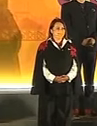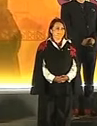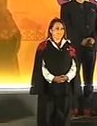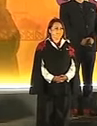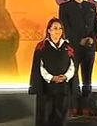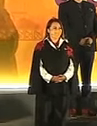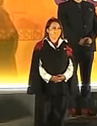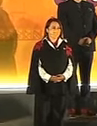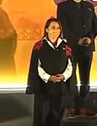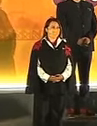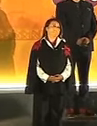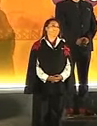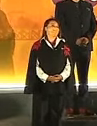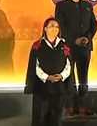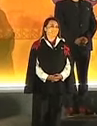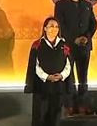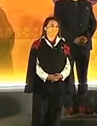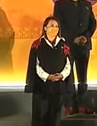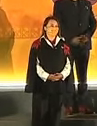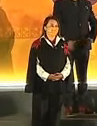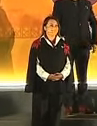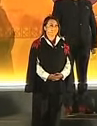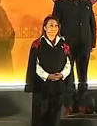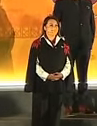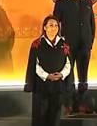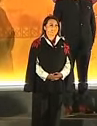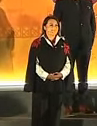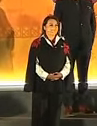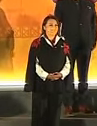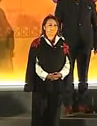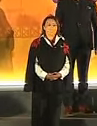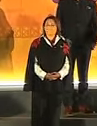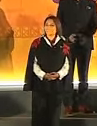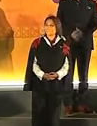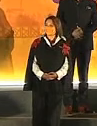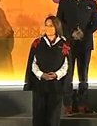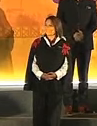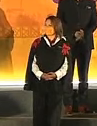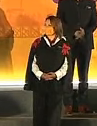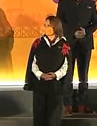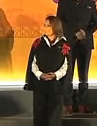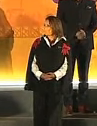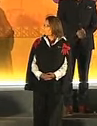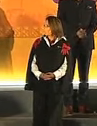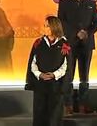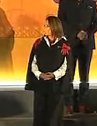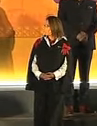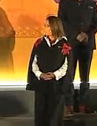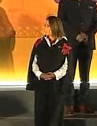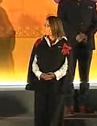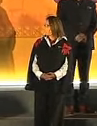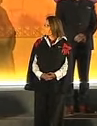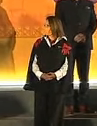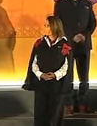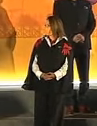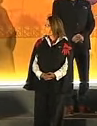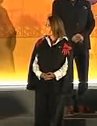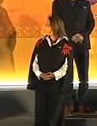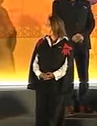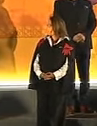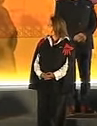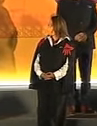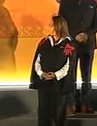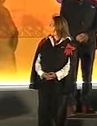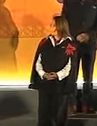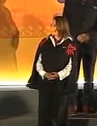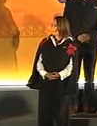de Cultura. Buenas noches, señor presidente, señora primera dama, querida ministra de Comercio Exterior y Turismo, señora